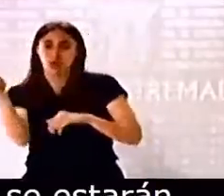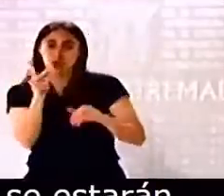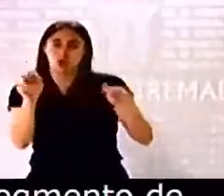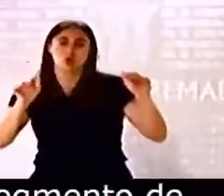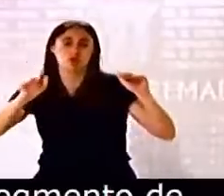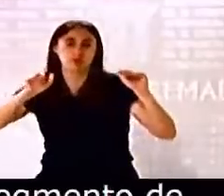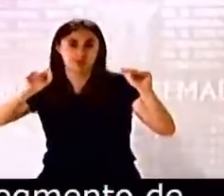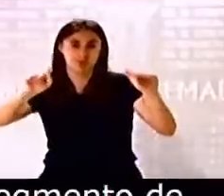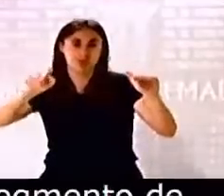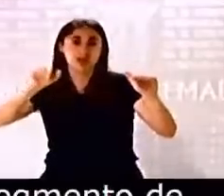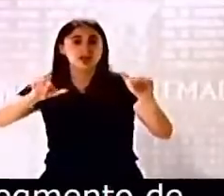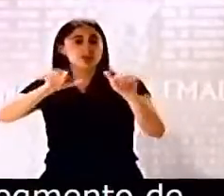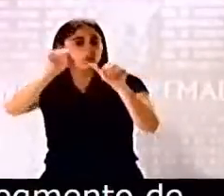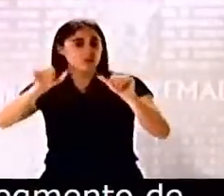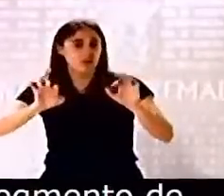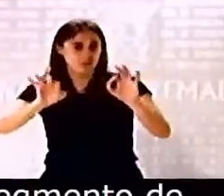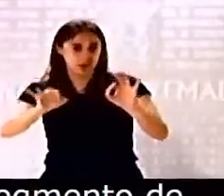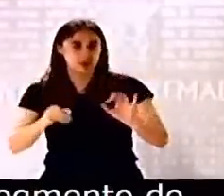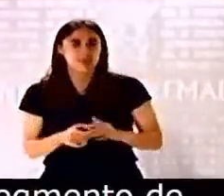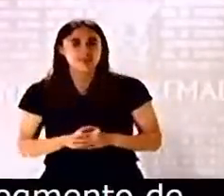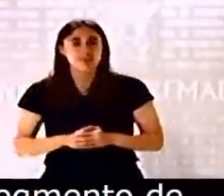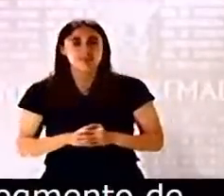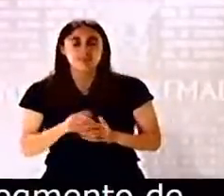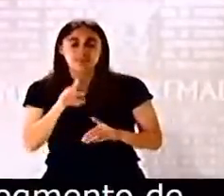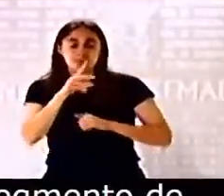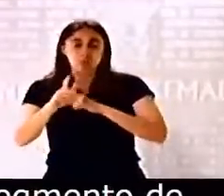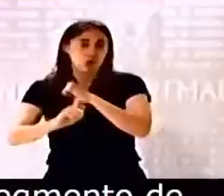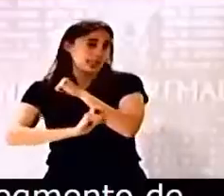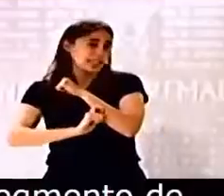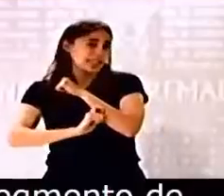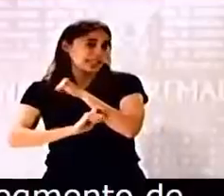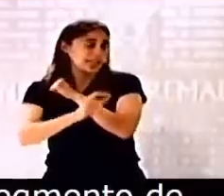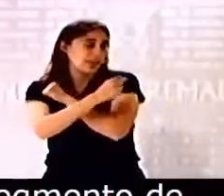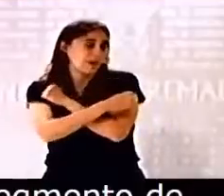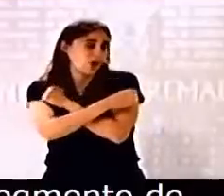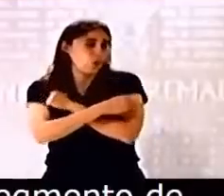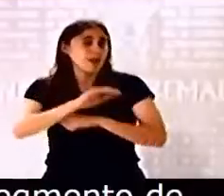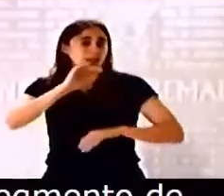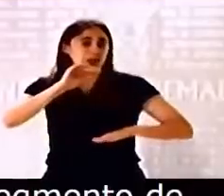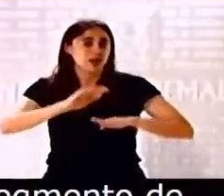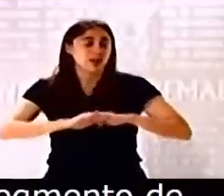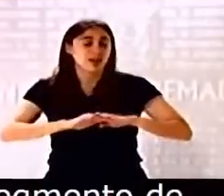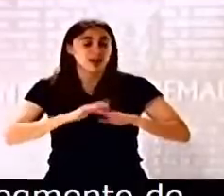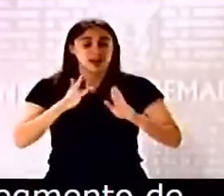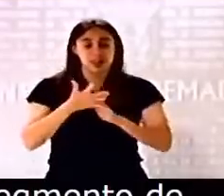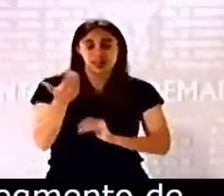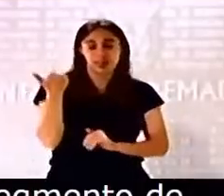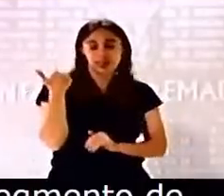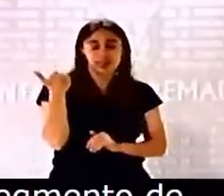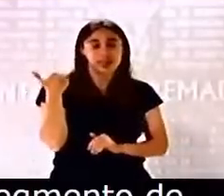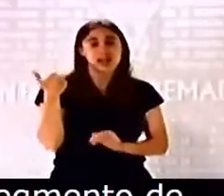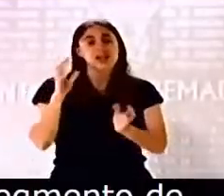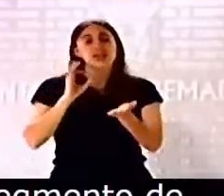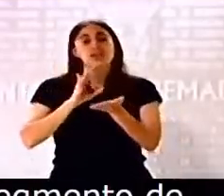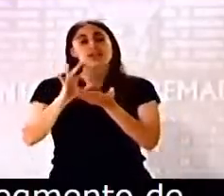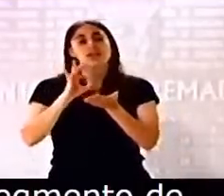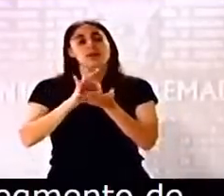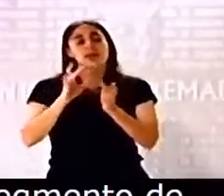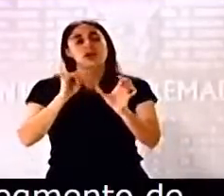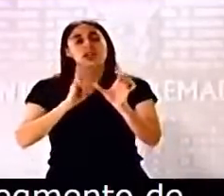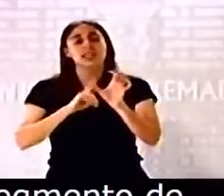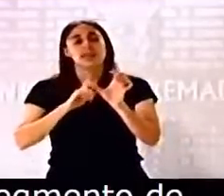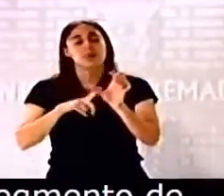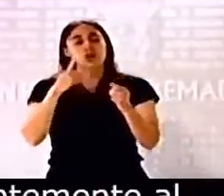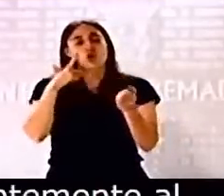seguir la estrategia de vacunación. De hecho, recientemente al Servicio Extremeño de Salud, tanto desde las dos,